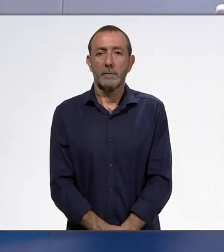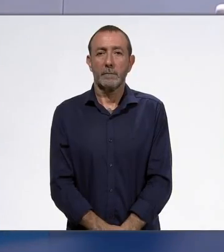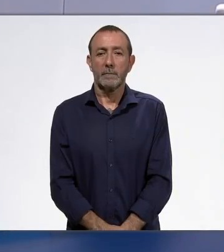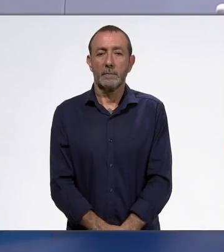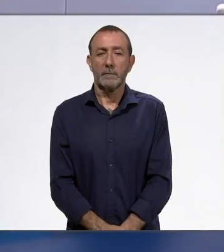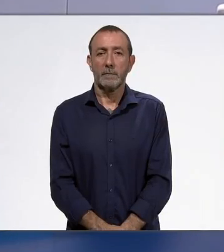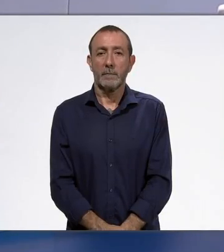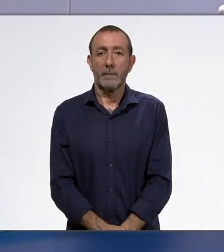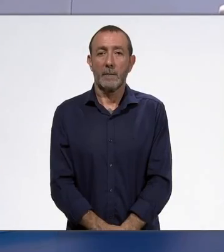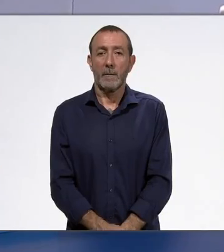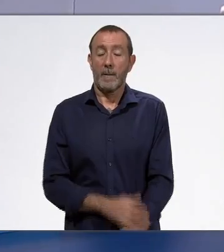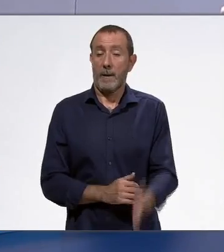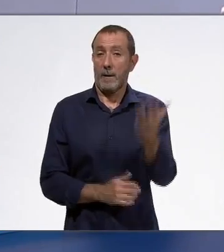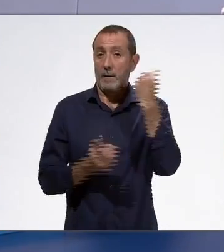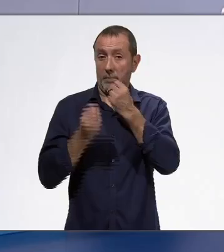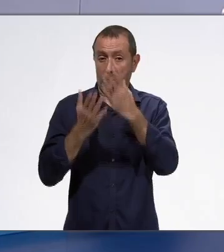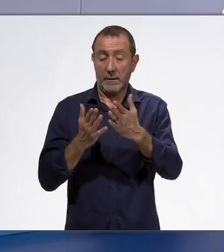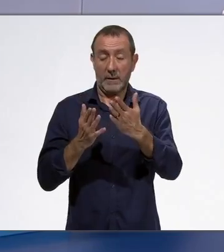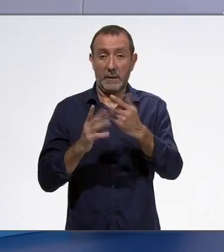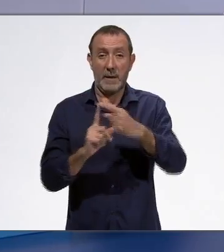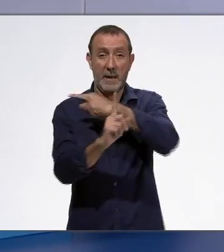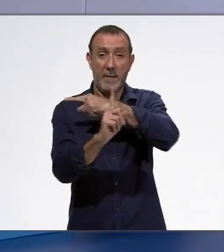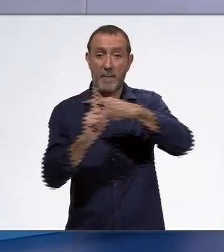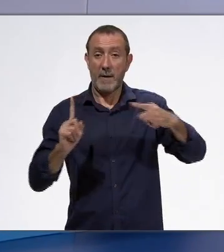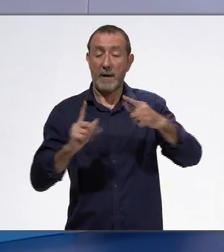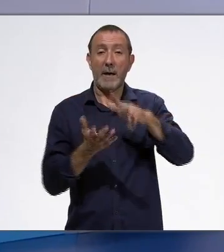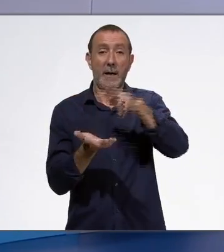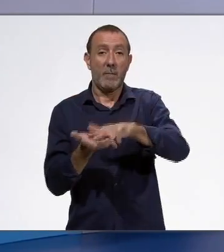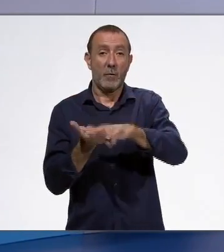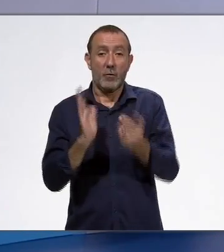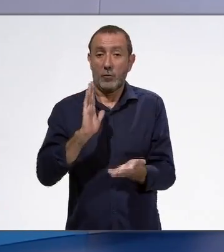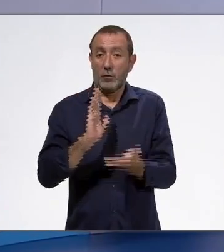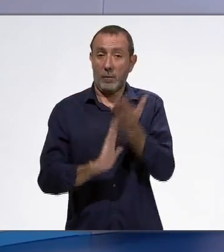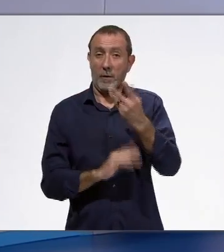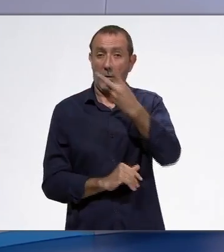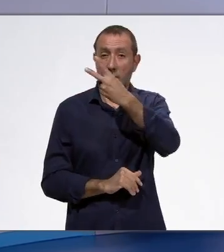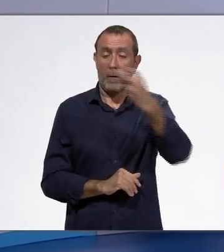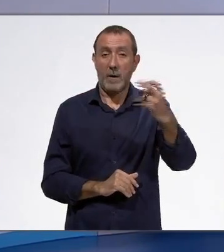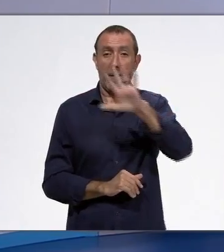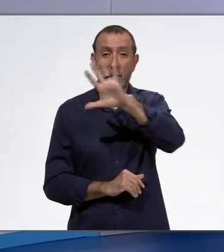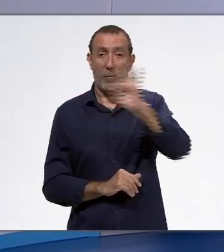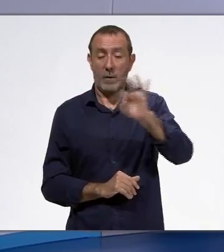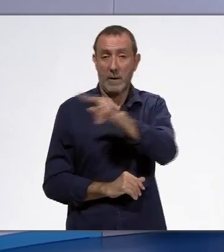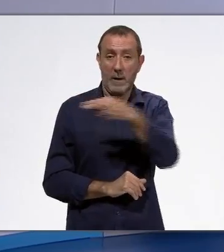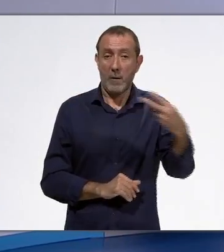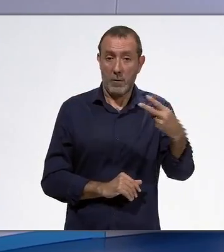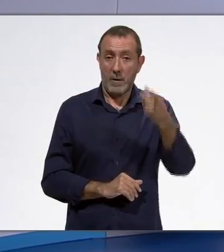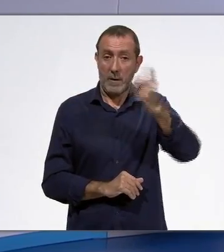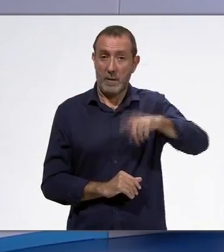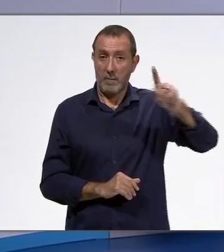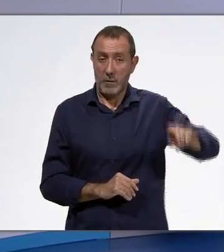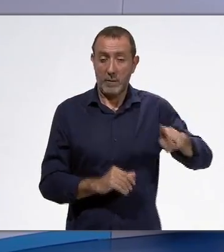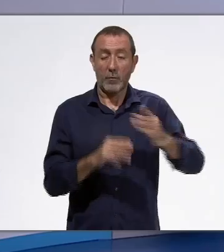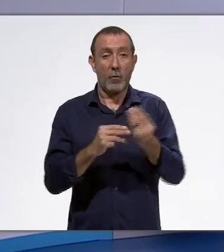Si ayer les contamos que la cuota media de las hipotecas va a subir unos 250 euros al mes